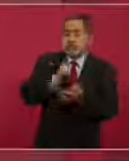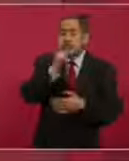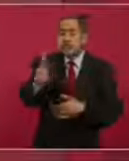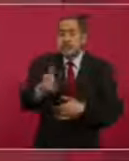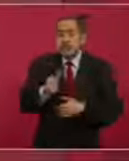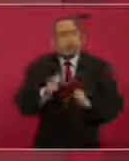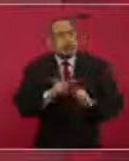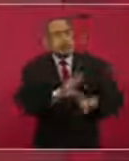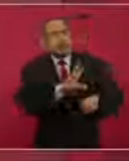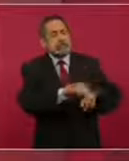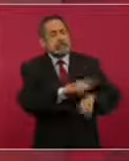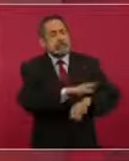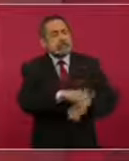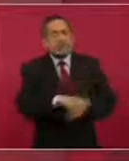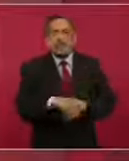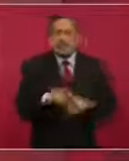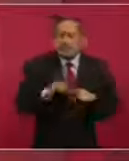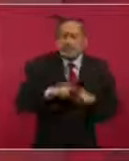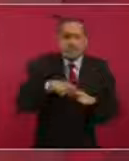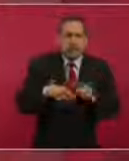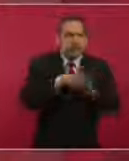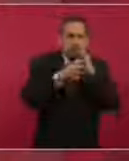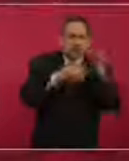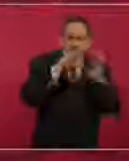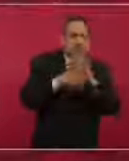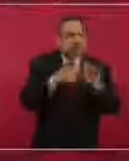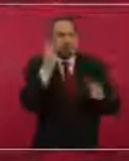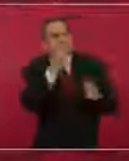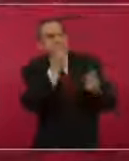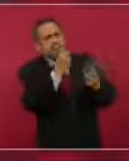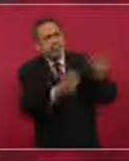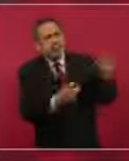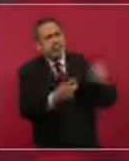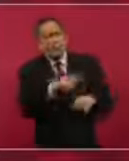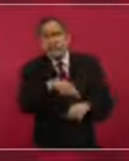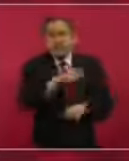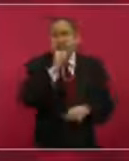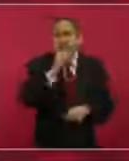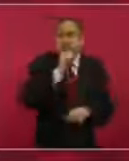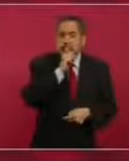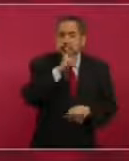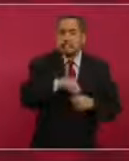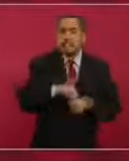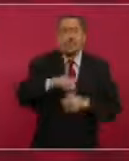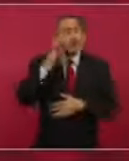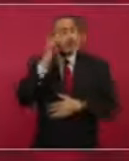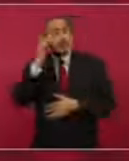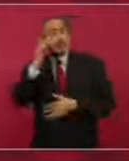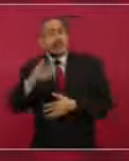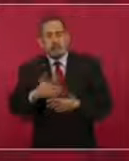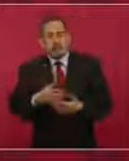No se habla de eso. Entonces, ese es un enojo que tiene. Y el otro el